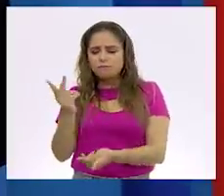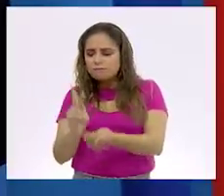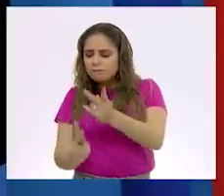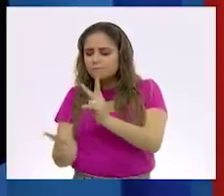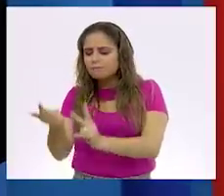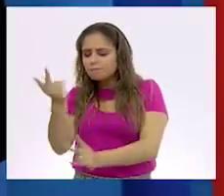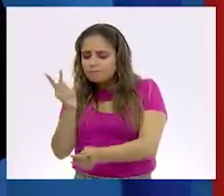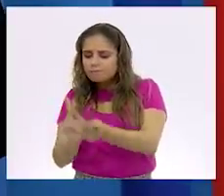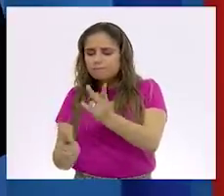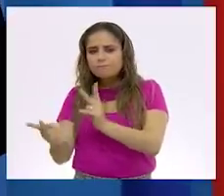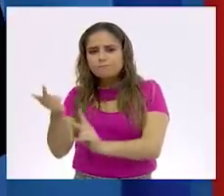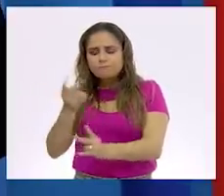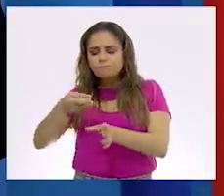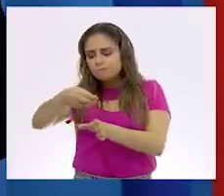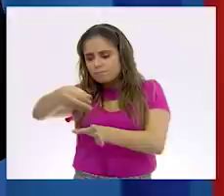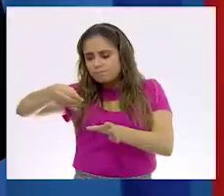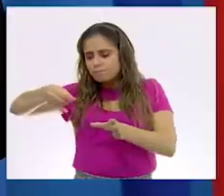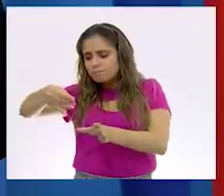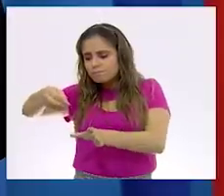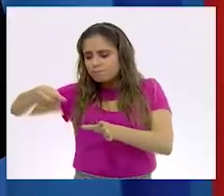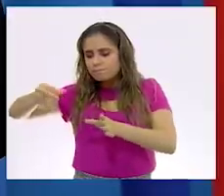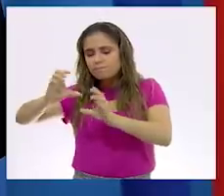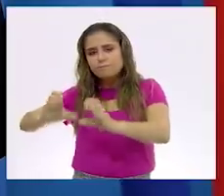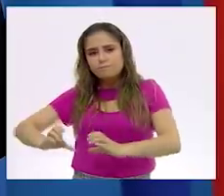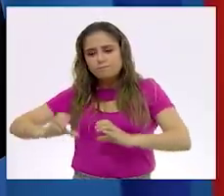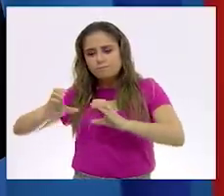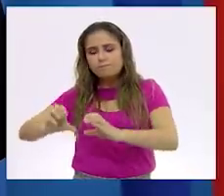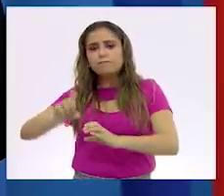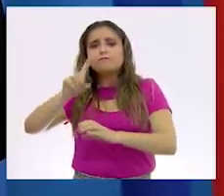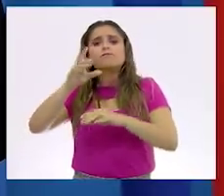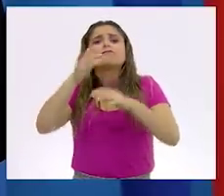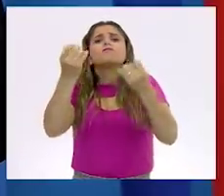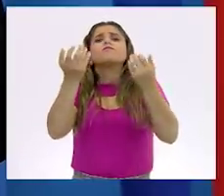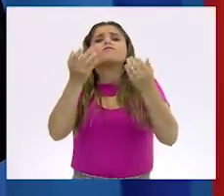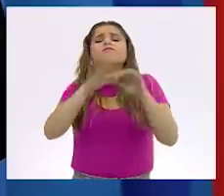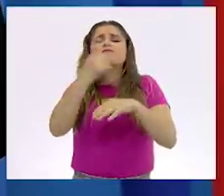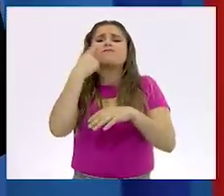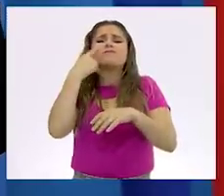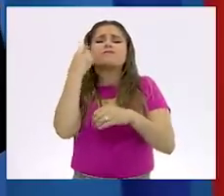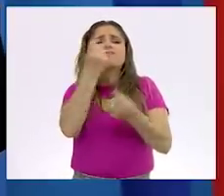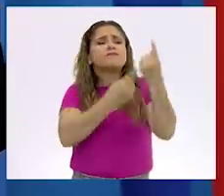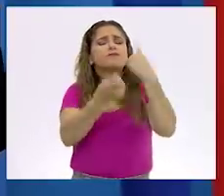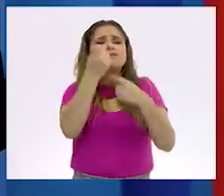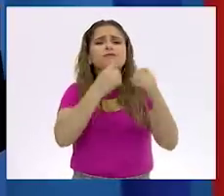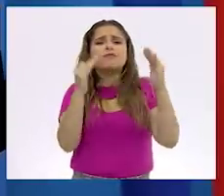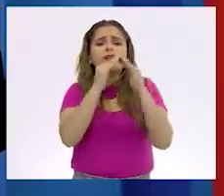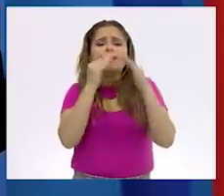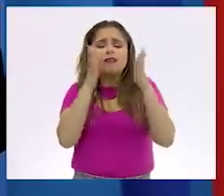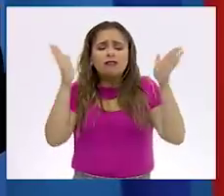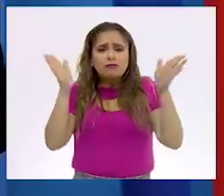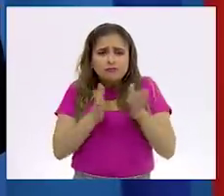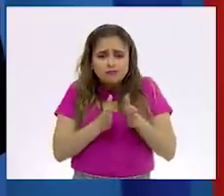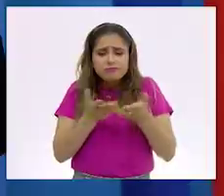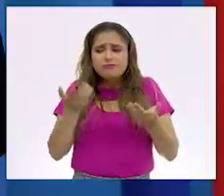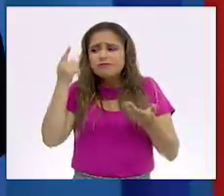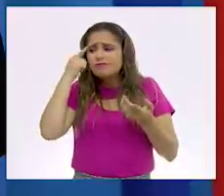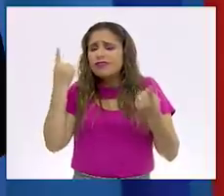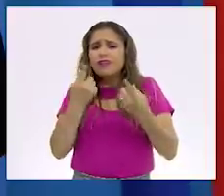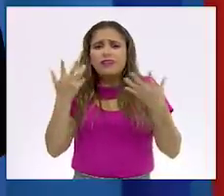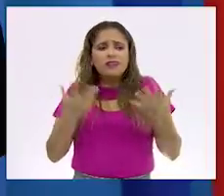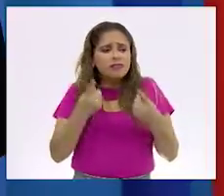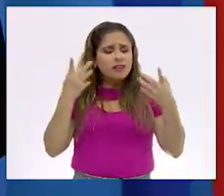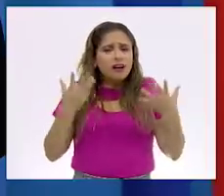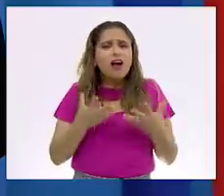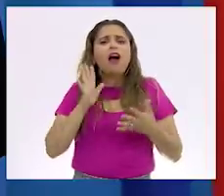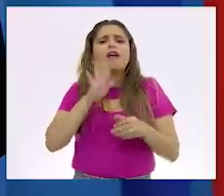plantas dentro de la ciudad, donde no hay espacios idóneos para la reproducción silvestre. Y las